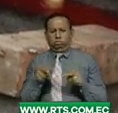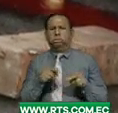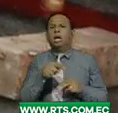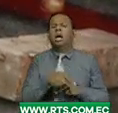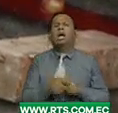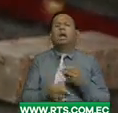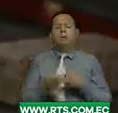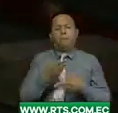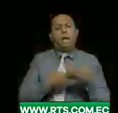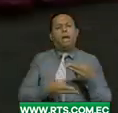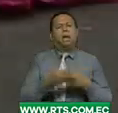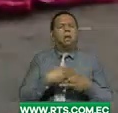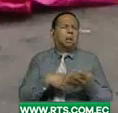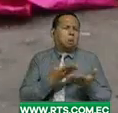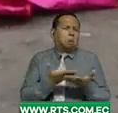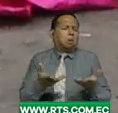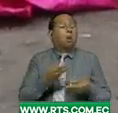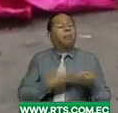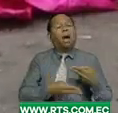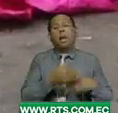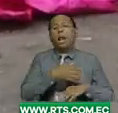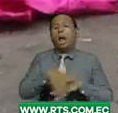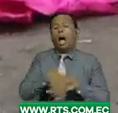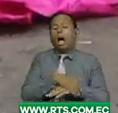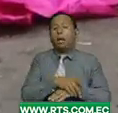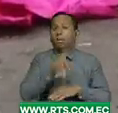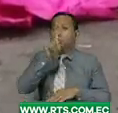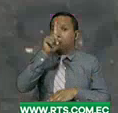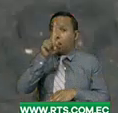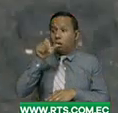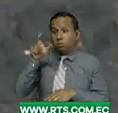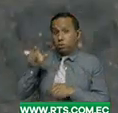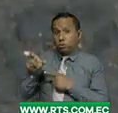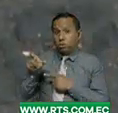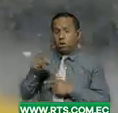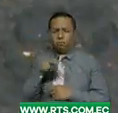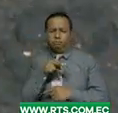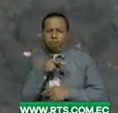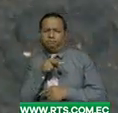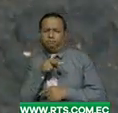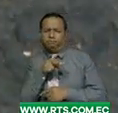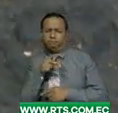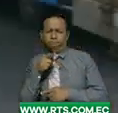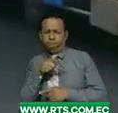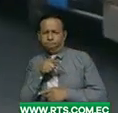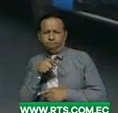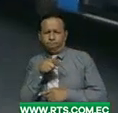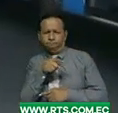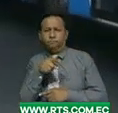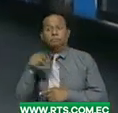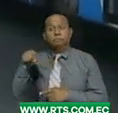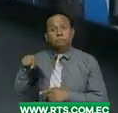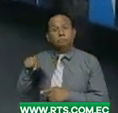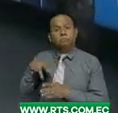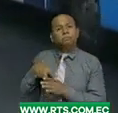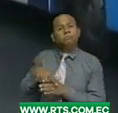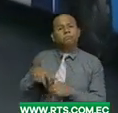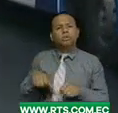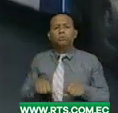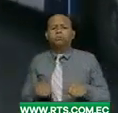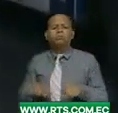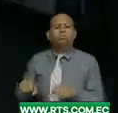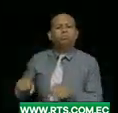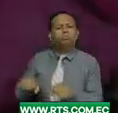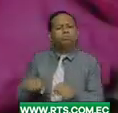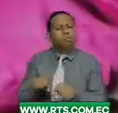comercio informal. Sin embargo, su gatillero lo tenía en la mira. Este se movilizaba en una motocicleta y al ver a su